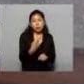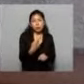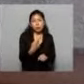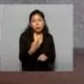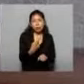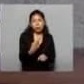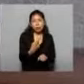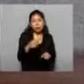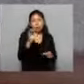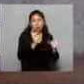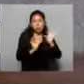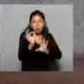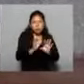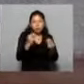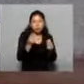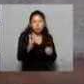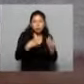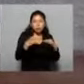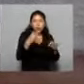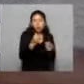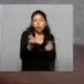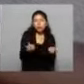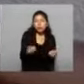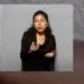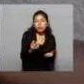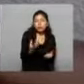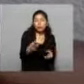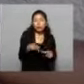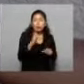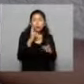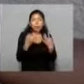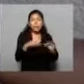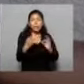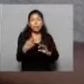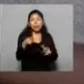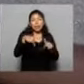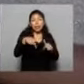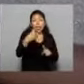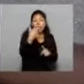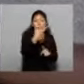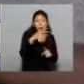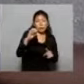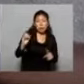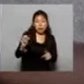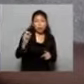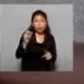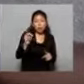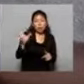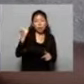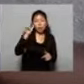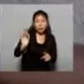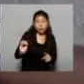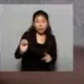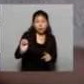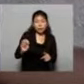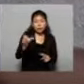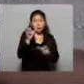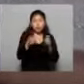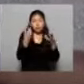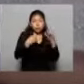el 80% de los locales que tenemos acá ubicados, en lo que serían las galerías comerciales, trabajan